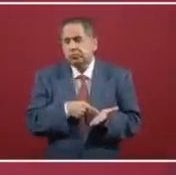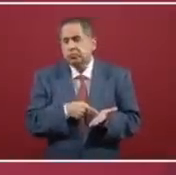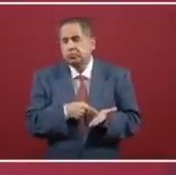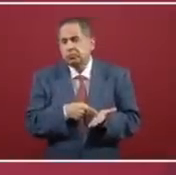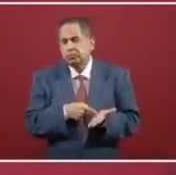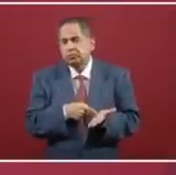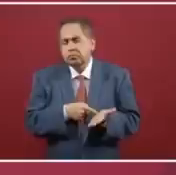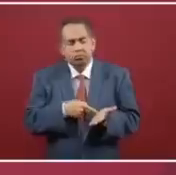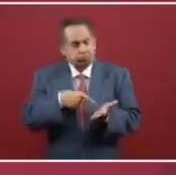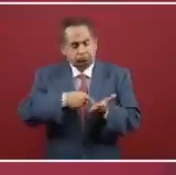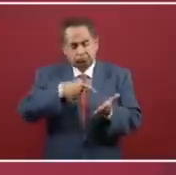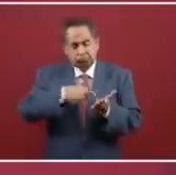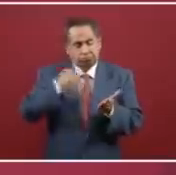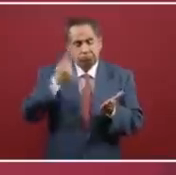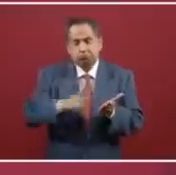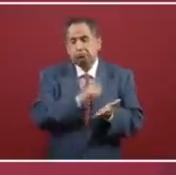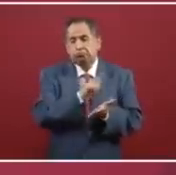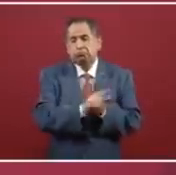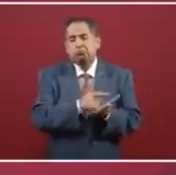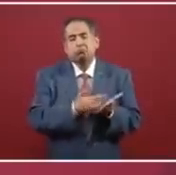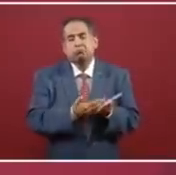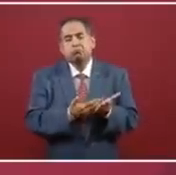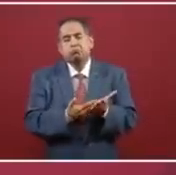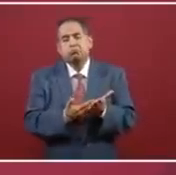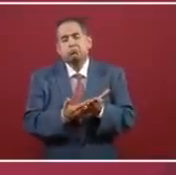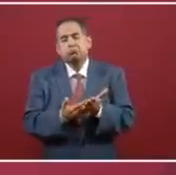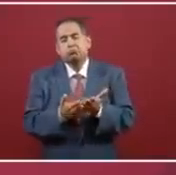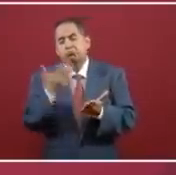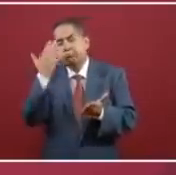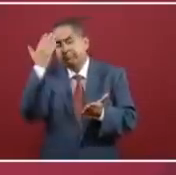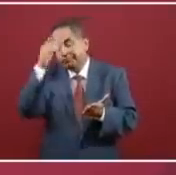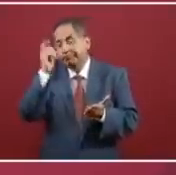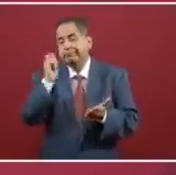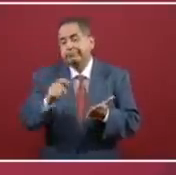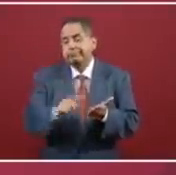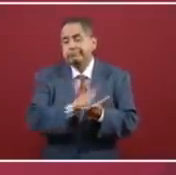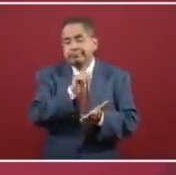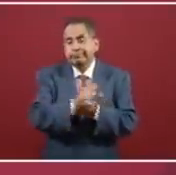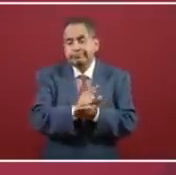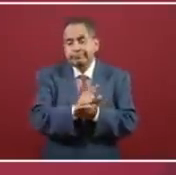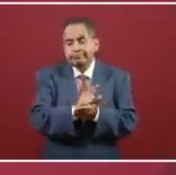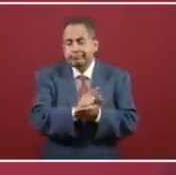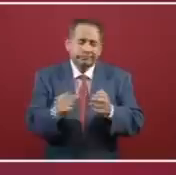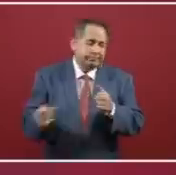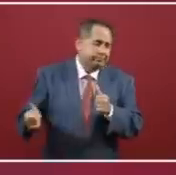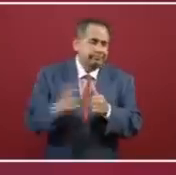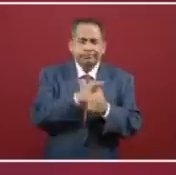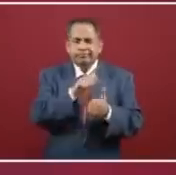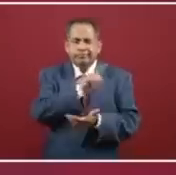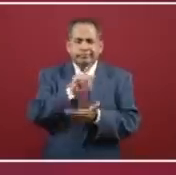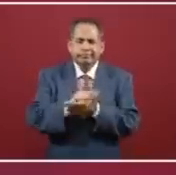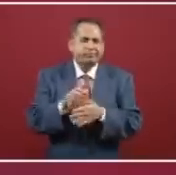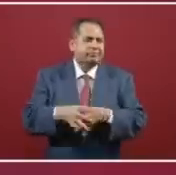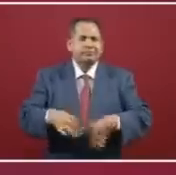son las que rigen y saben cuál es la ley principal